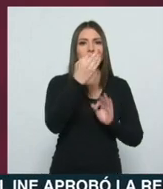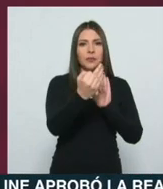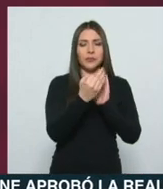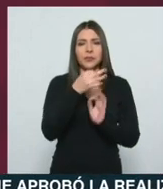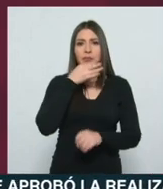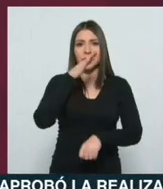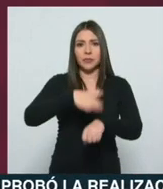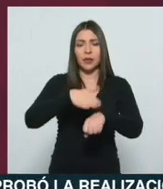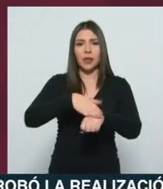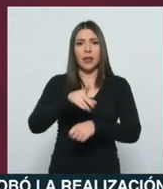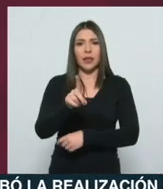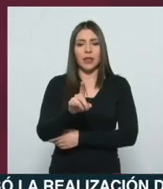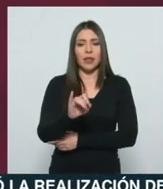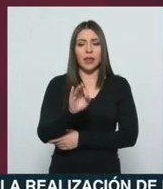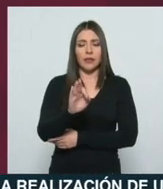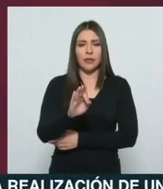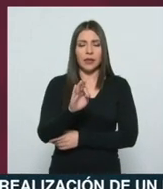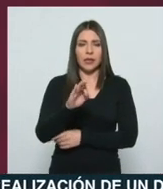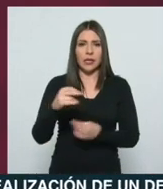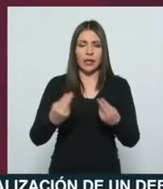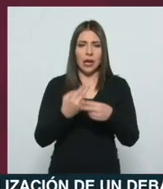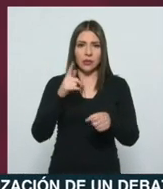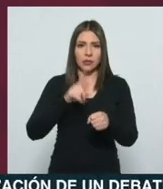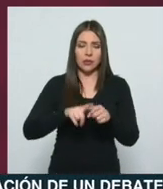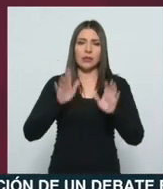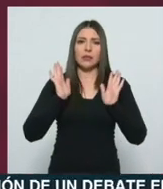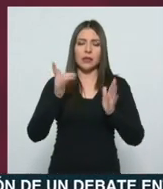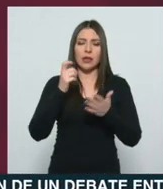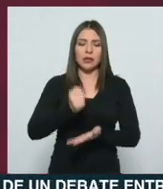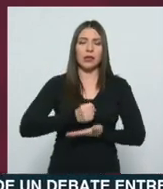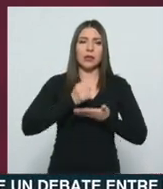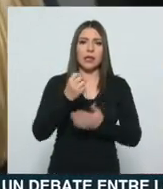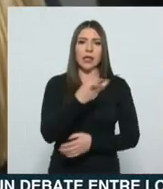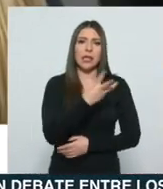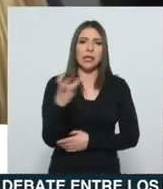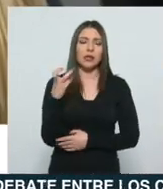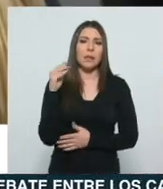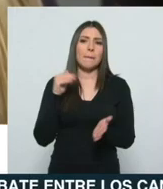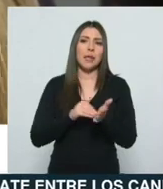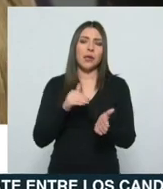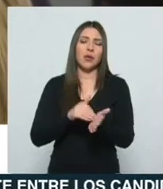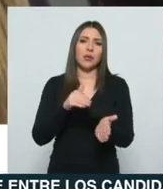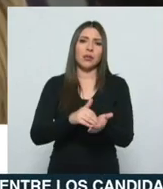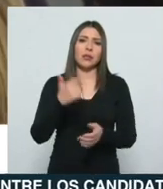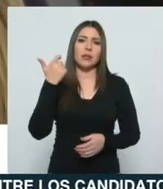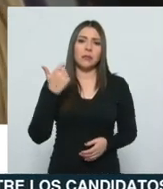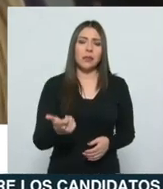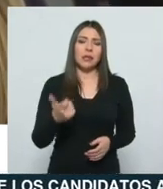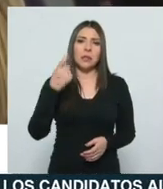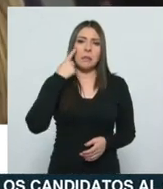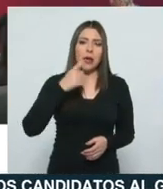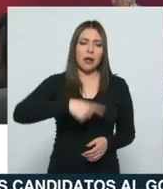DIF nacional ya les entregó recursos por el orden de los 300 millones de pesos para estos centros de